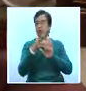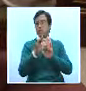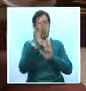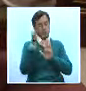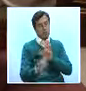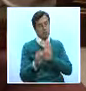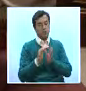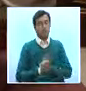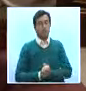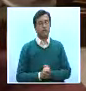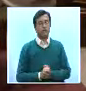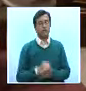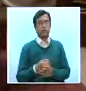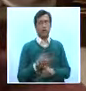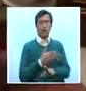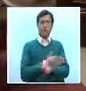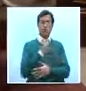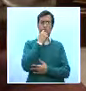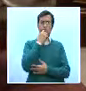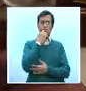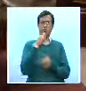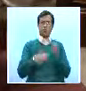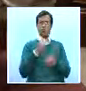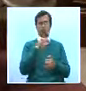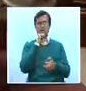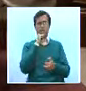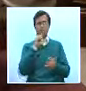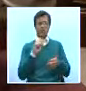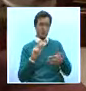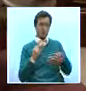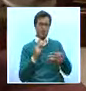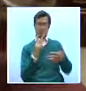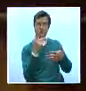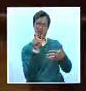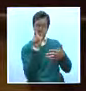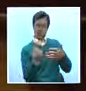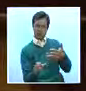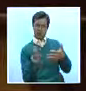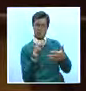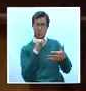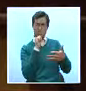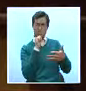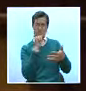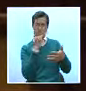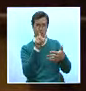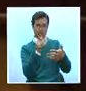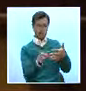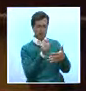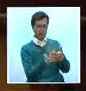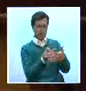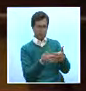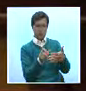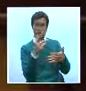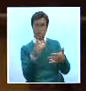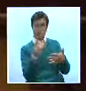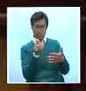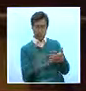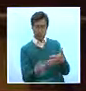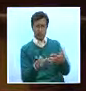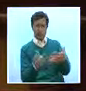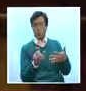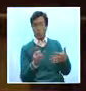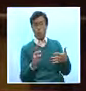problema de que no la tabla no contempla esa tercera columna, pero sí dice acá sobre los excesos. En la cuarta columna